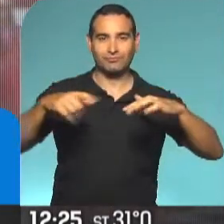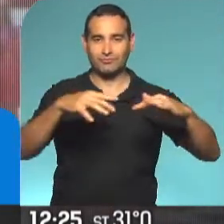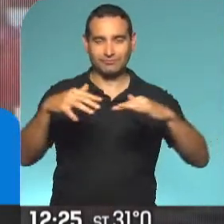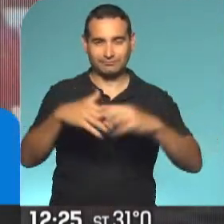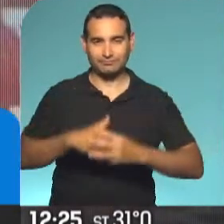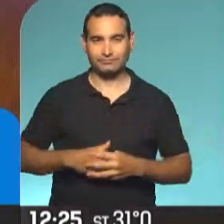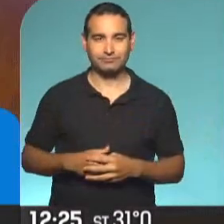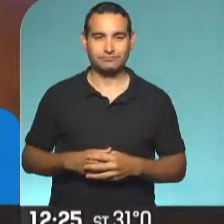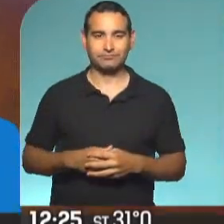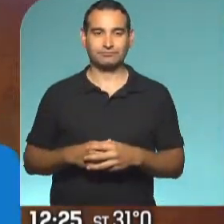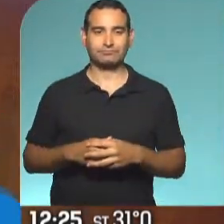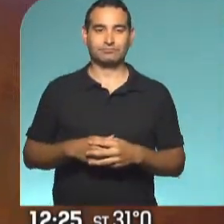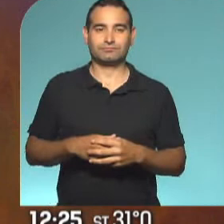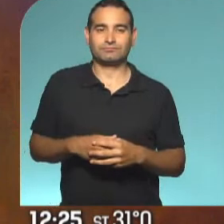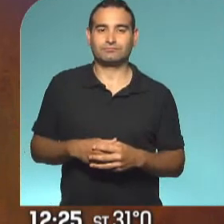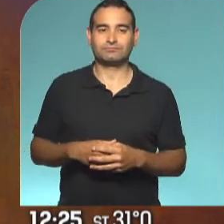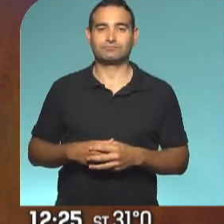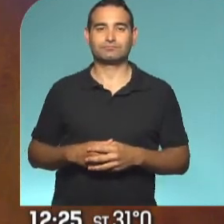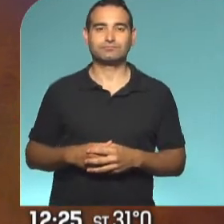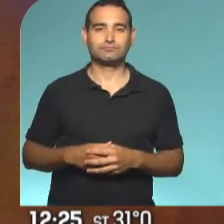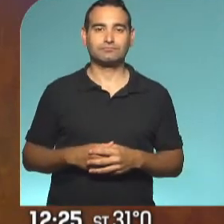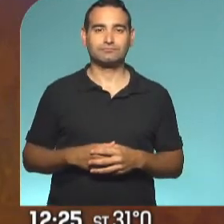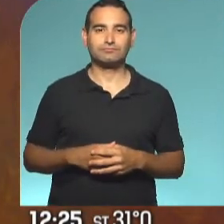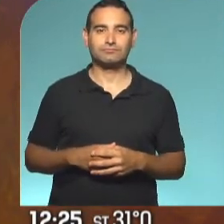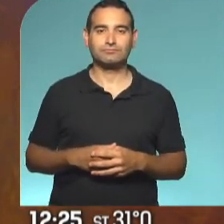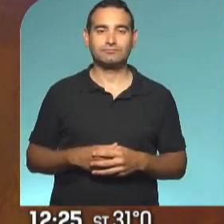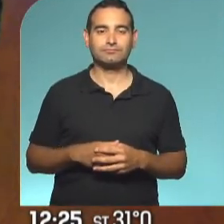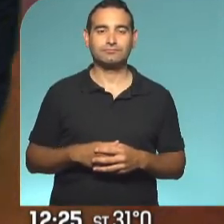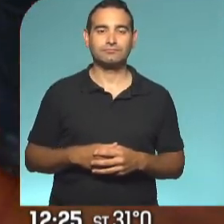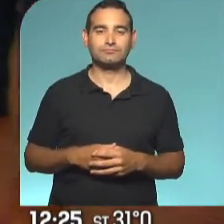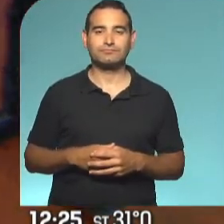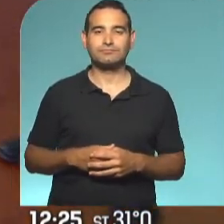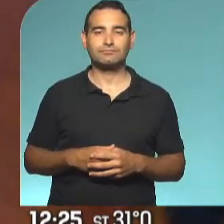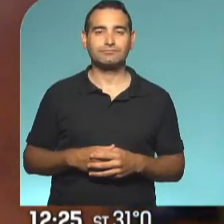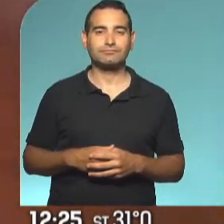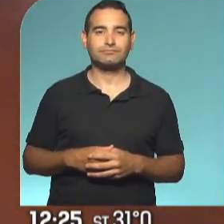canchas. Yo me hisopo en todas partes. Y cada vez te quiero más. Sí, es así.